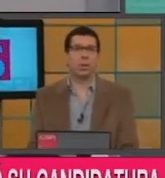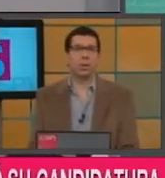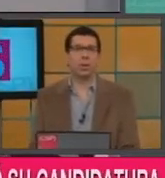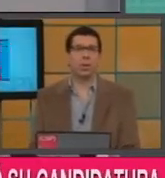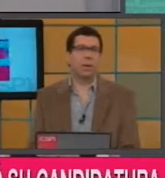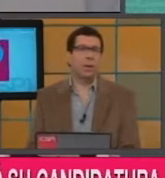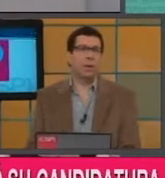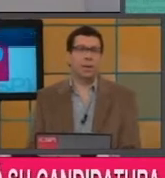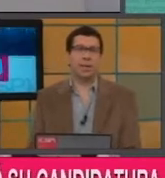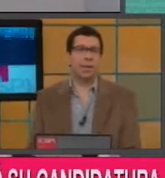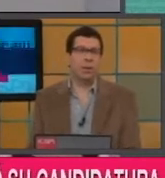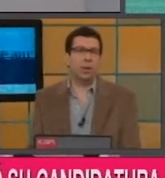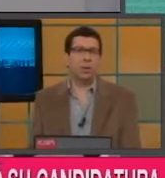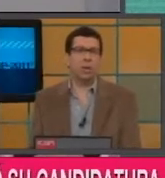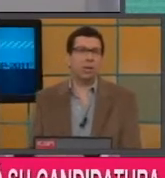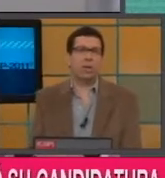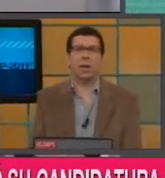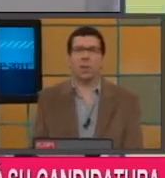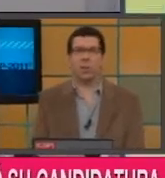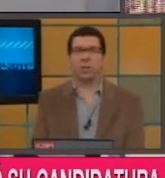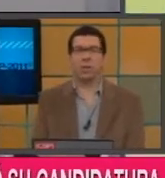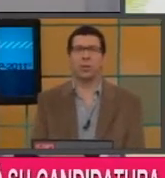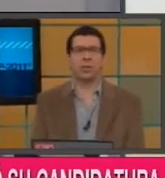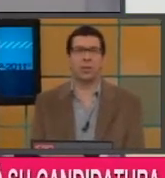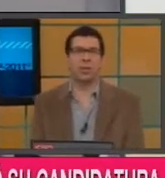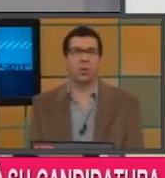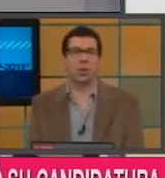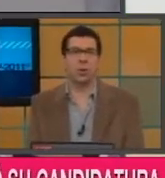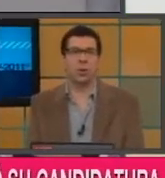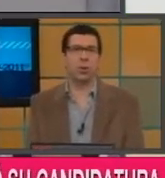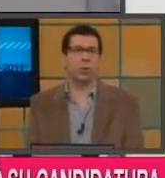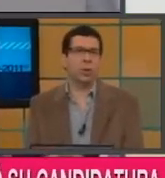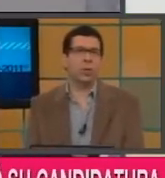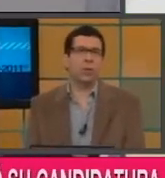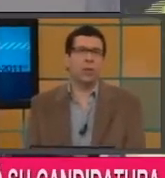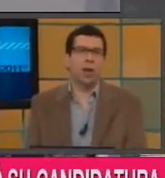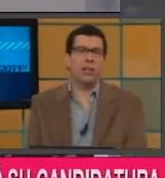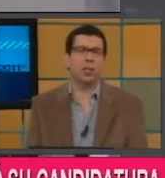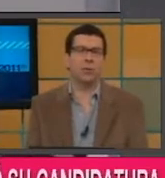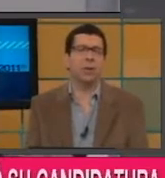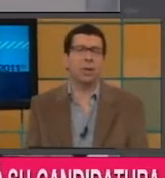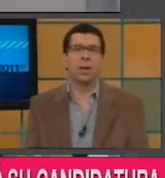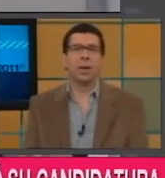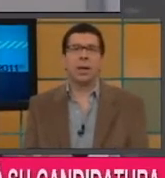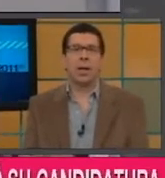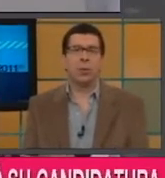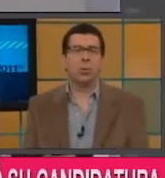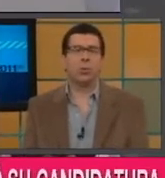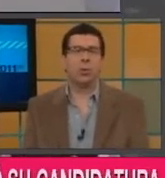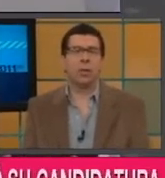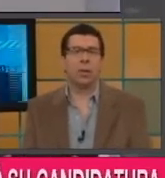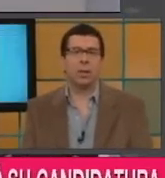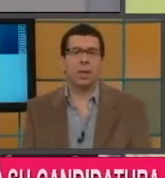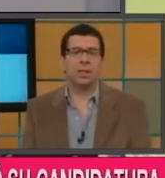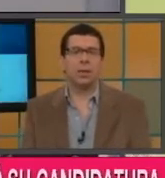ansiedad política, pero la verdad que el tablero electoral tenía como fecha el 25 de junio. Y bueno, lo que fue ayer fue el